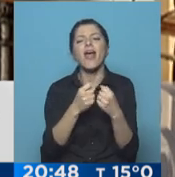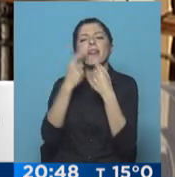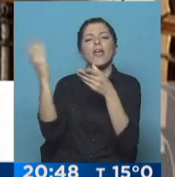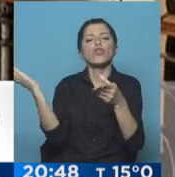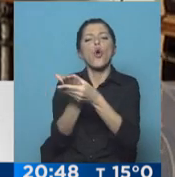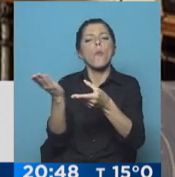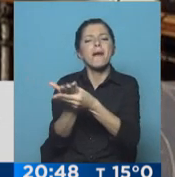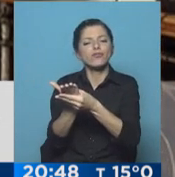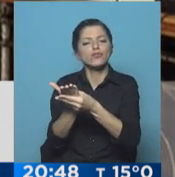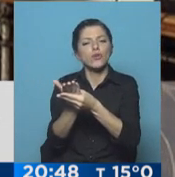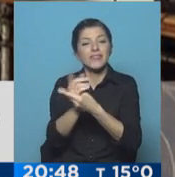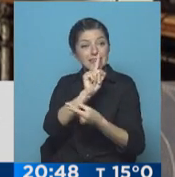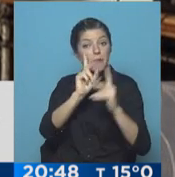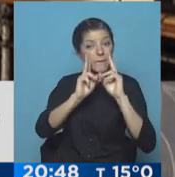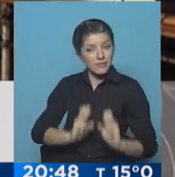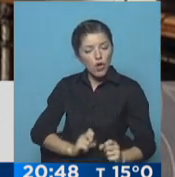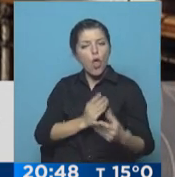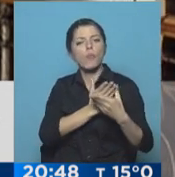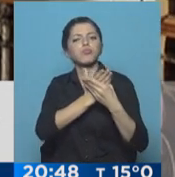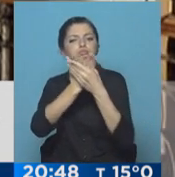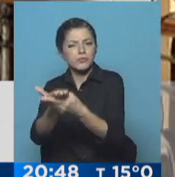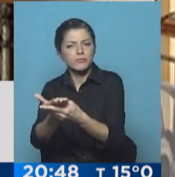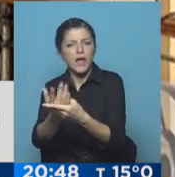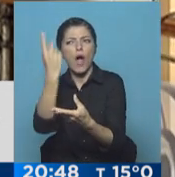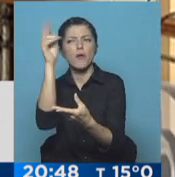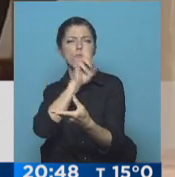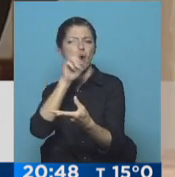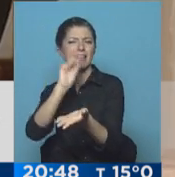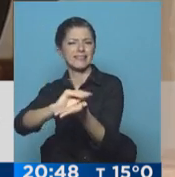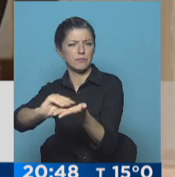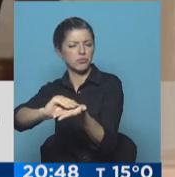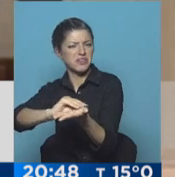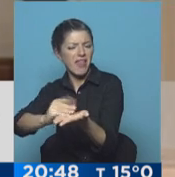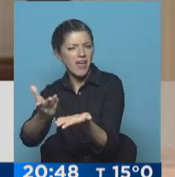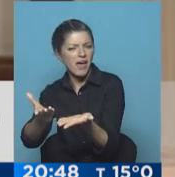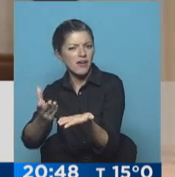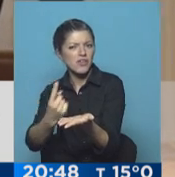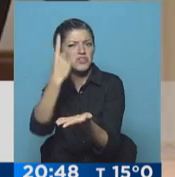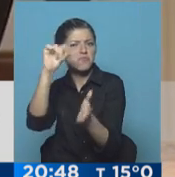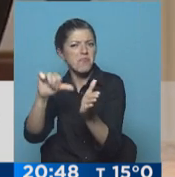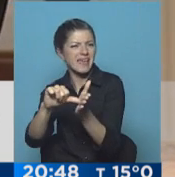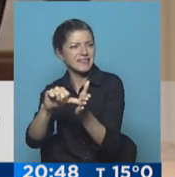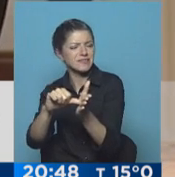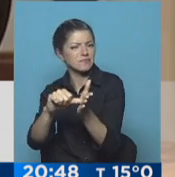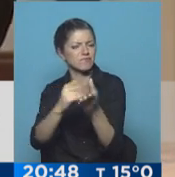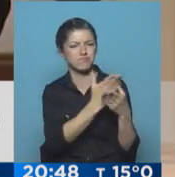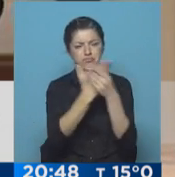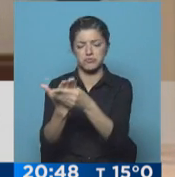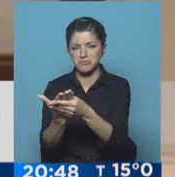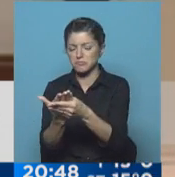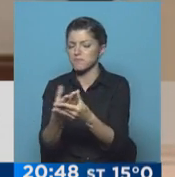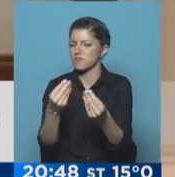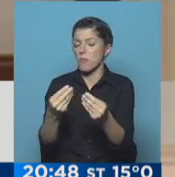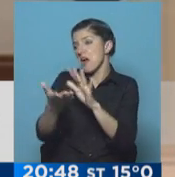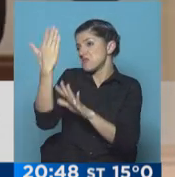documentación producto de esa investigación a una diputada raza de un país? A mí no me llamó la atención